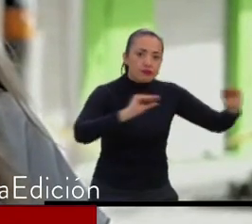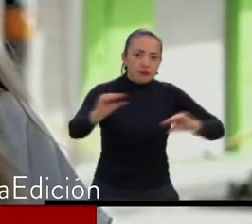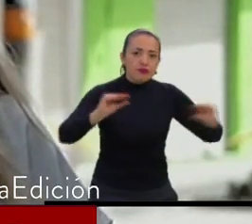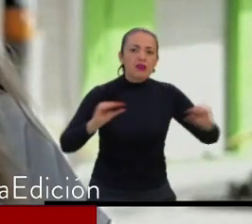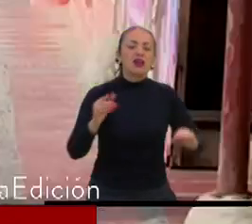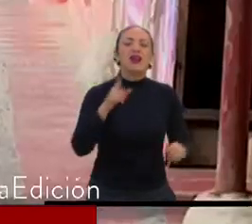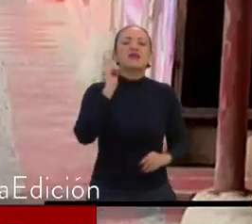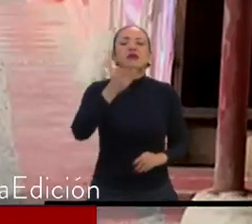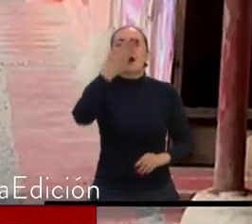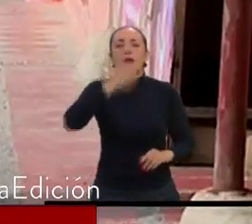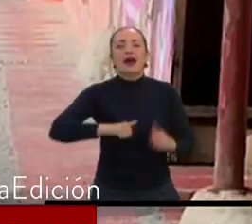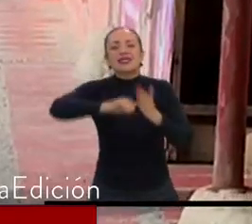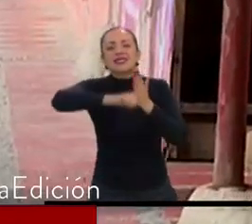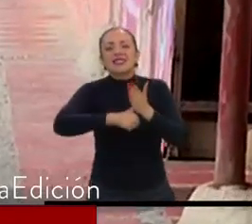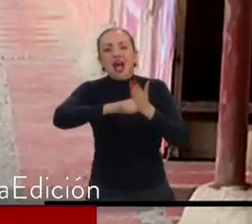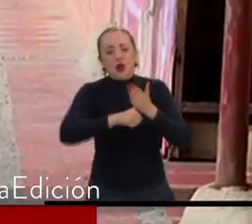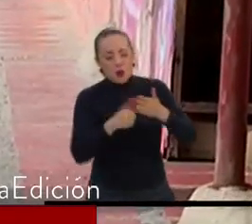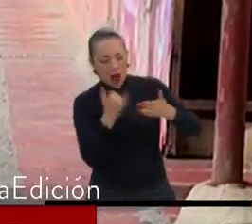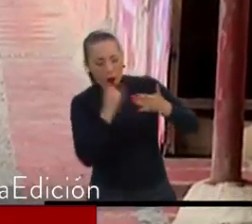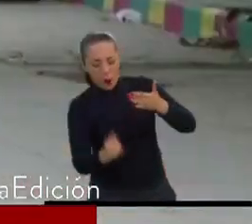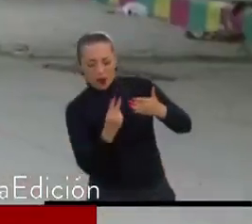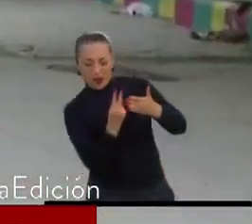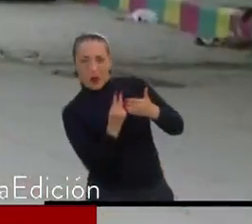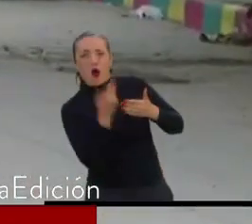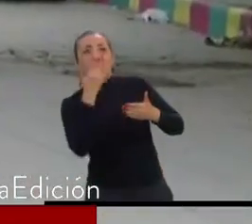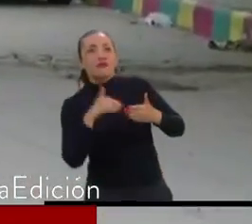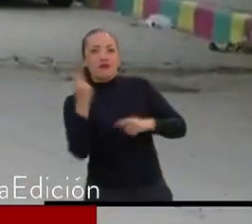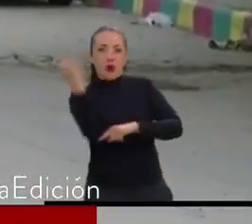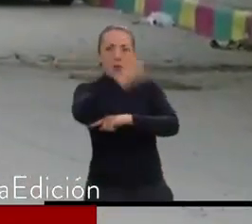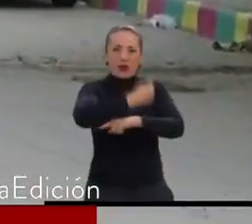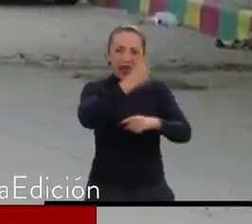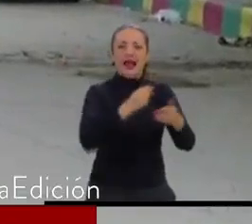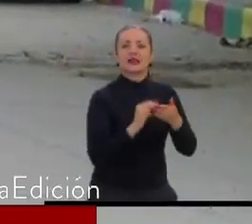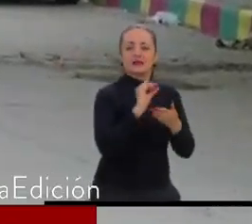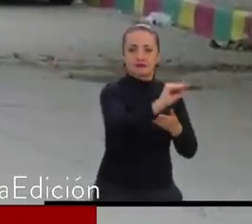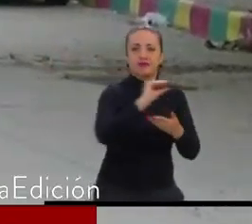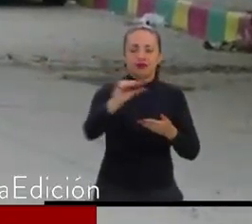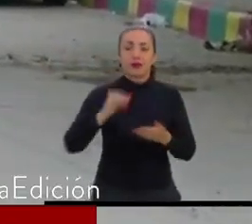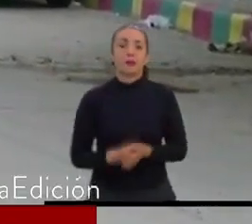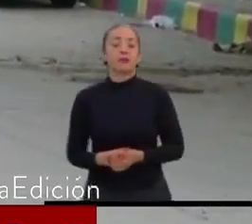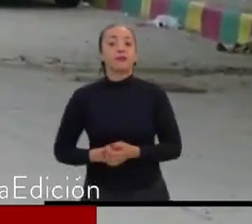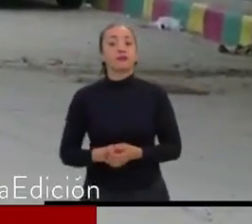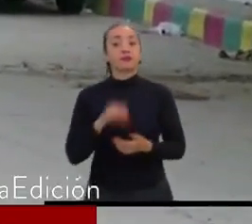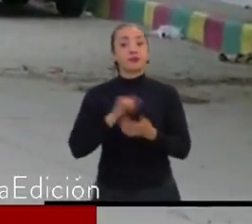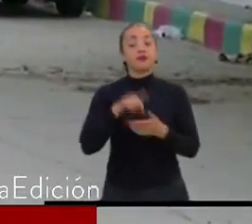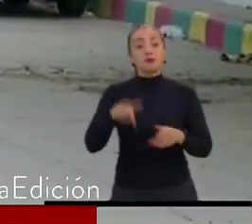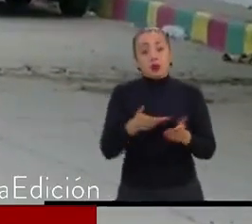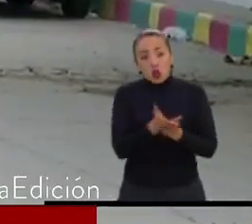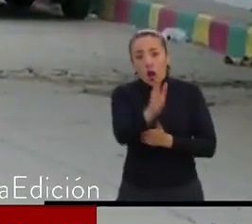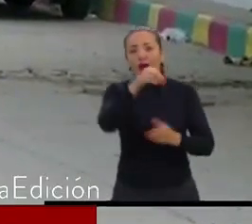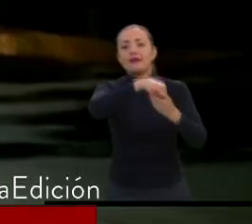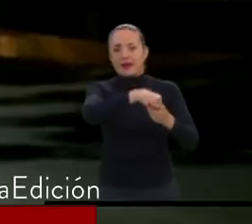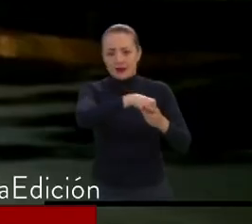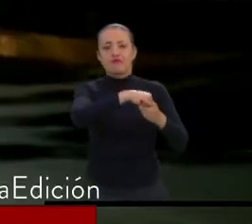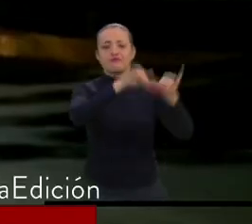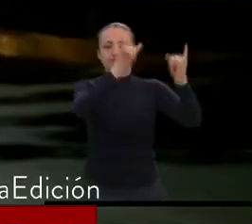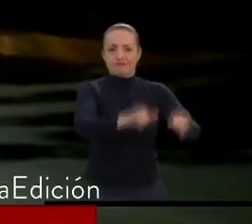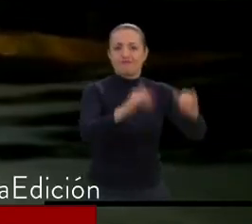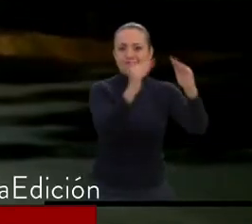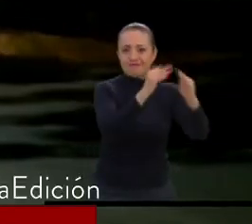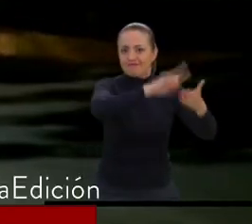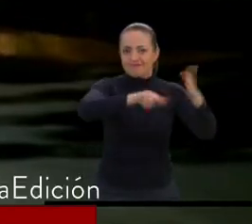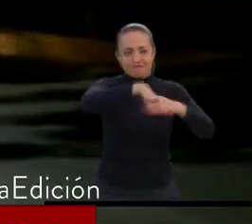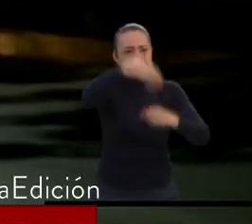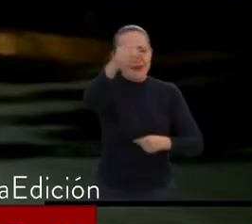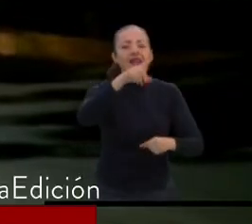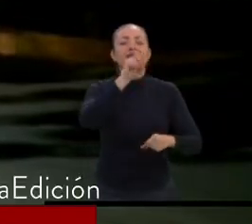dos dígitos que les corresponden el día. En el departamento siguen vigentes el toque de queda y la ley seca.